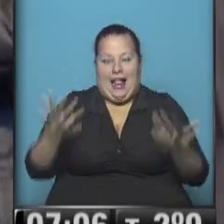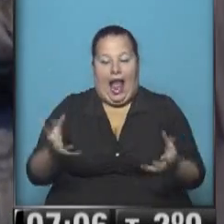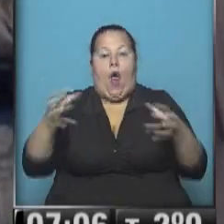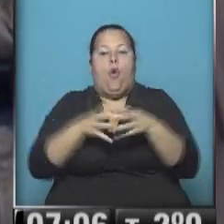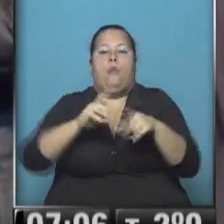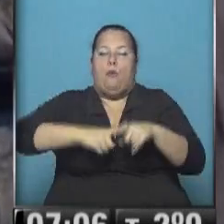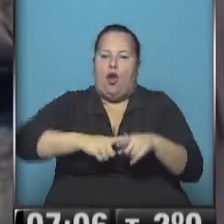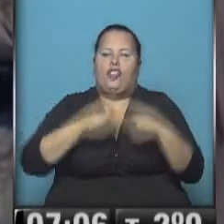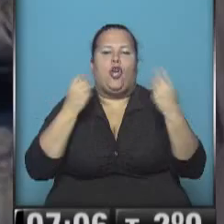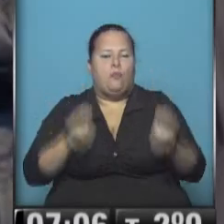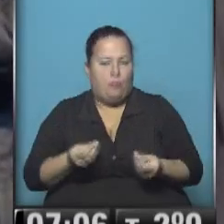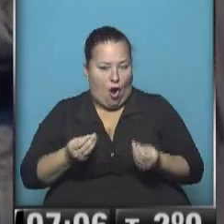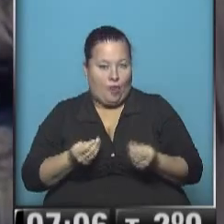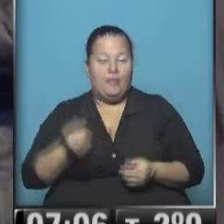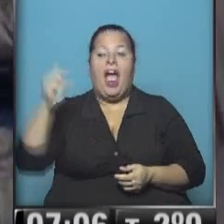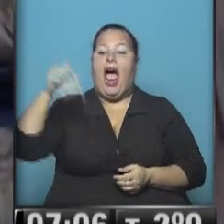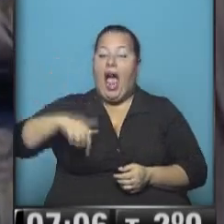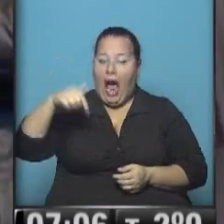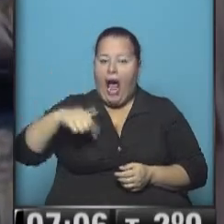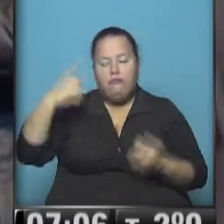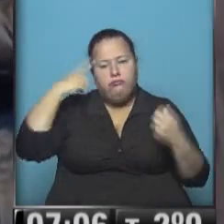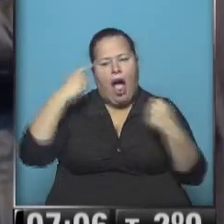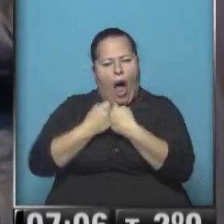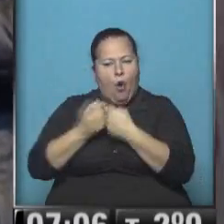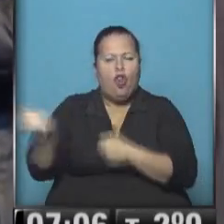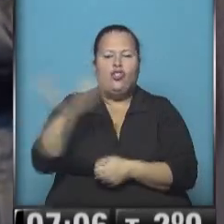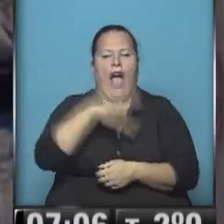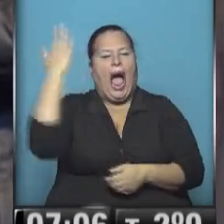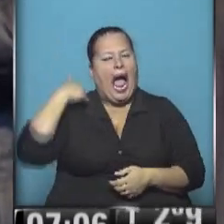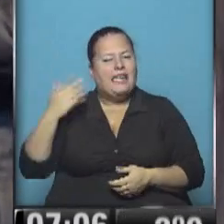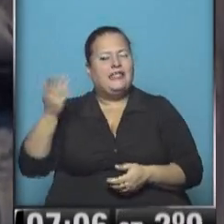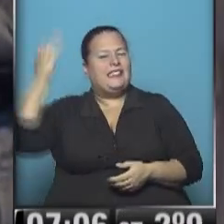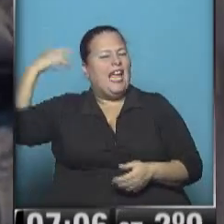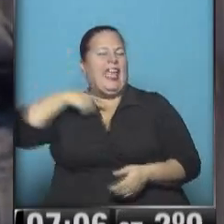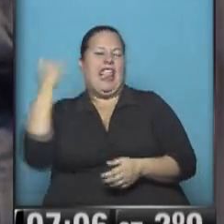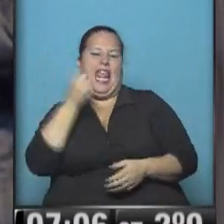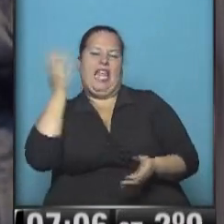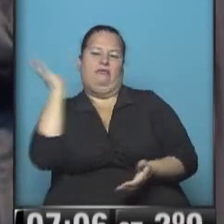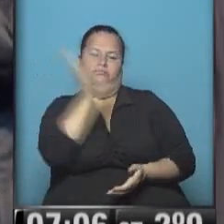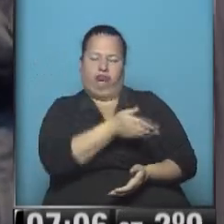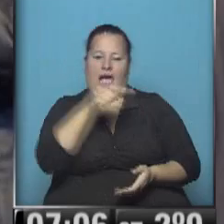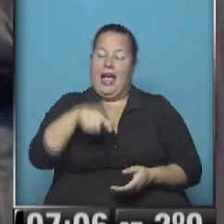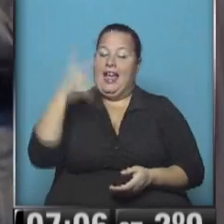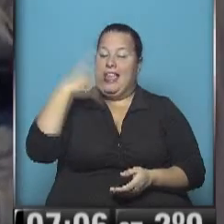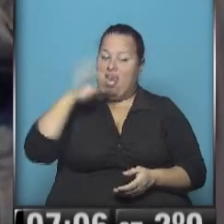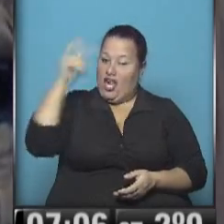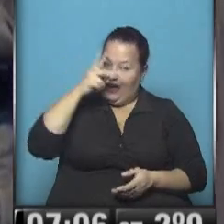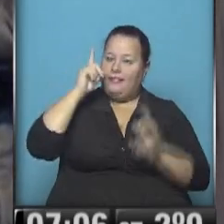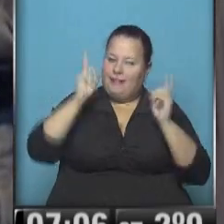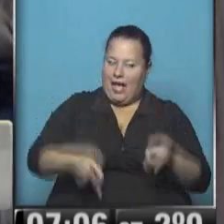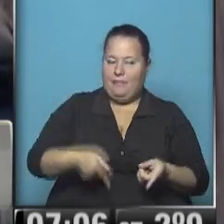fuerza política. ¿Por qué? Porque ahora está de acuerdo con todo lo que quería derogar tiempo atrás. Así, Máximo Kirchner se suma